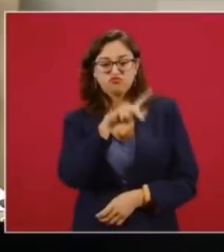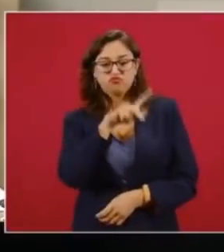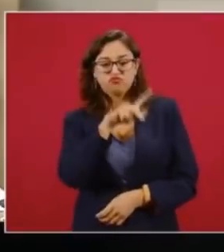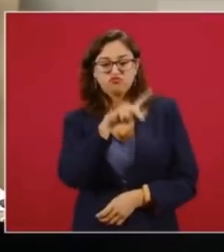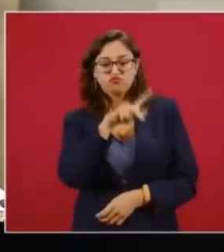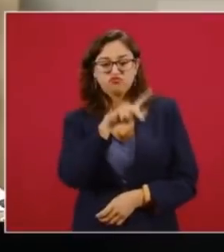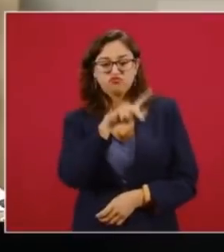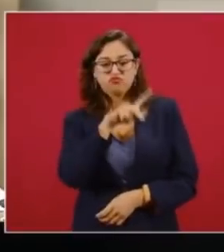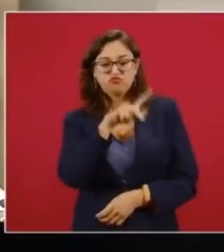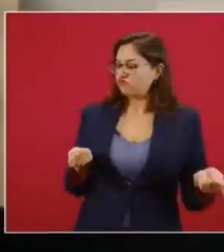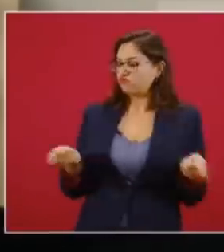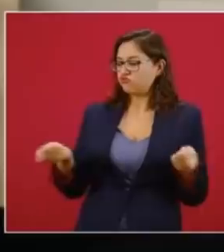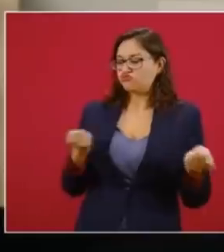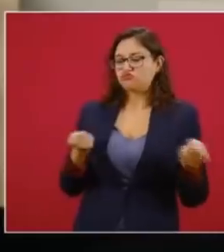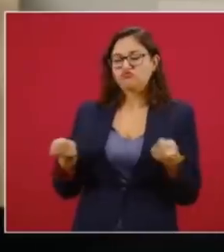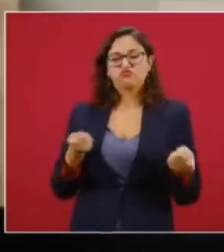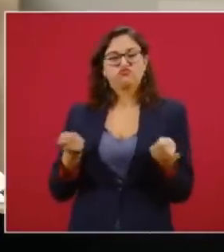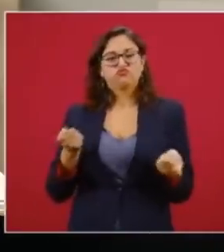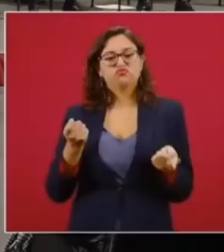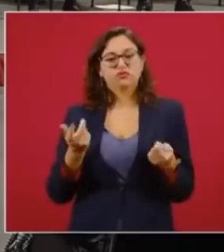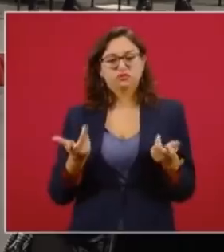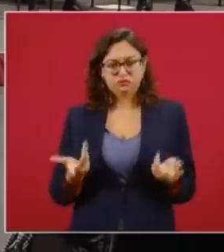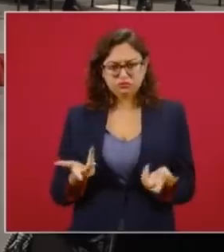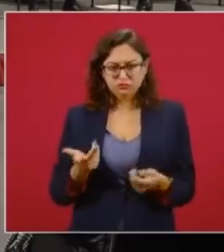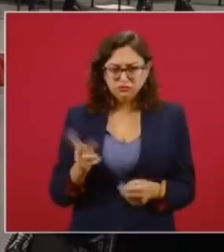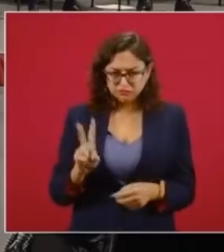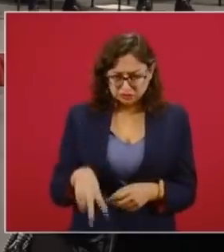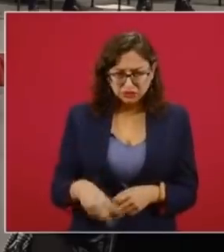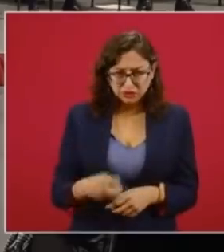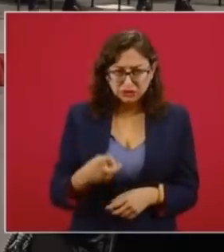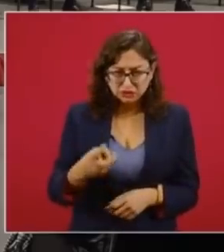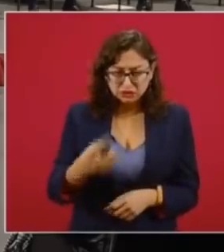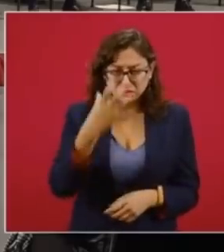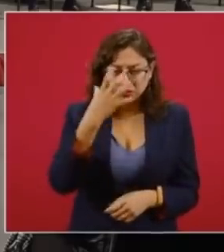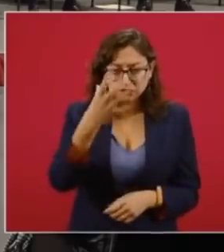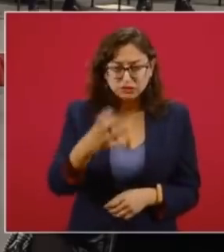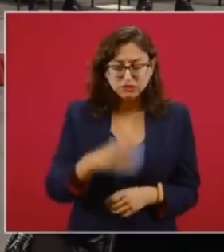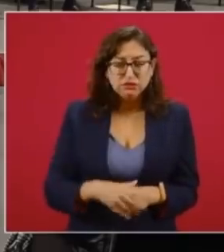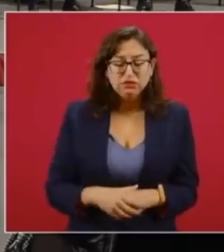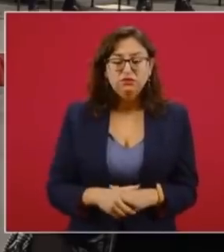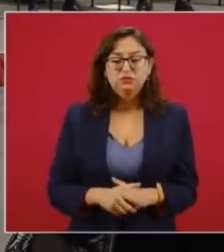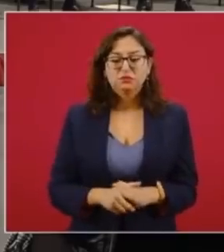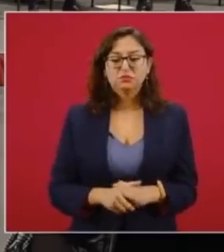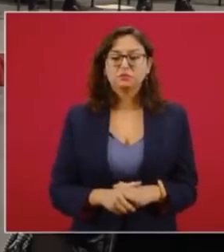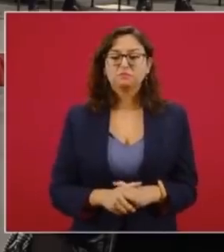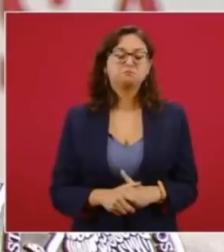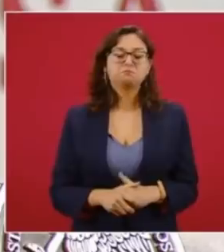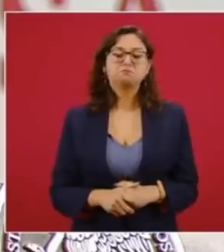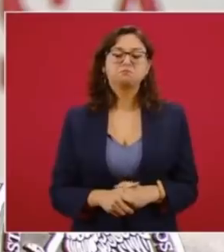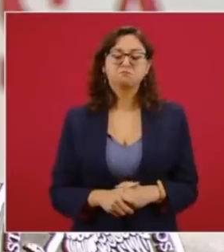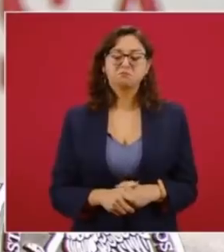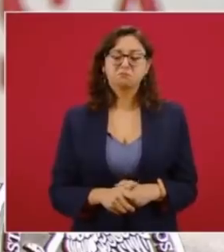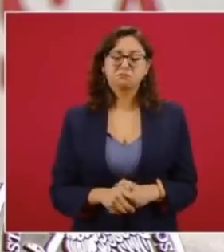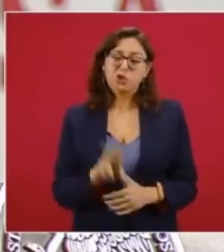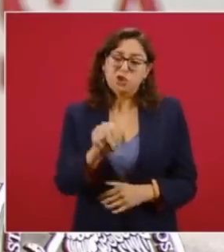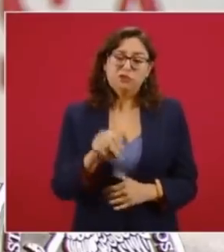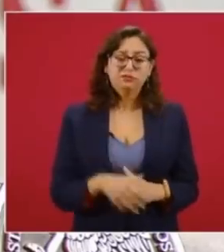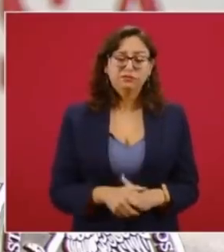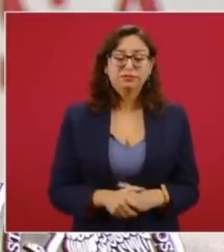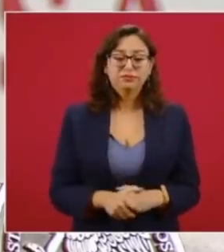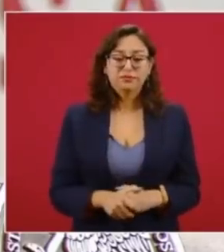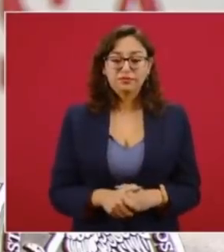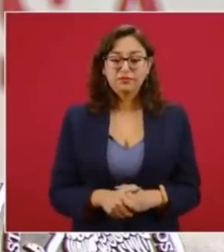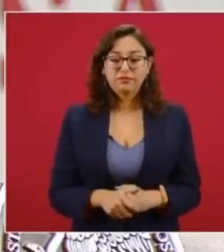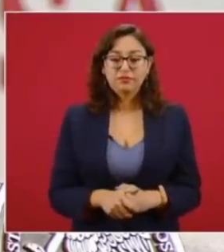a manejarse a capricho por parte del gobierno federal? No, en realidad es muy sencillo.